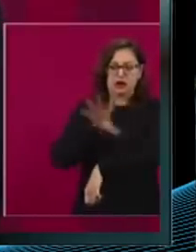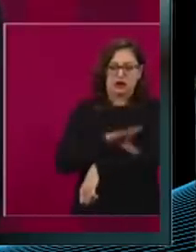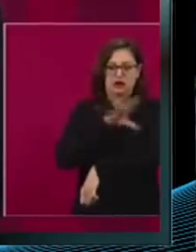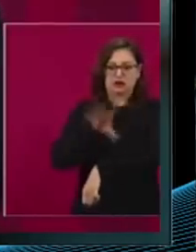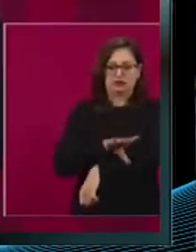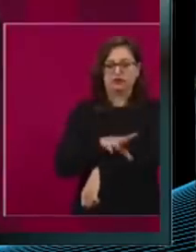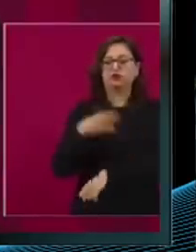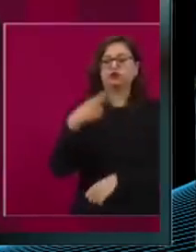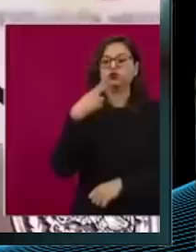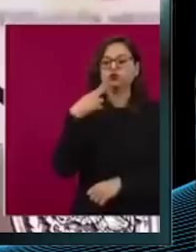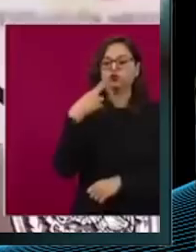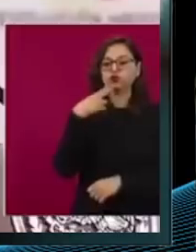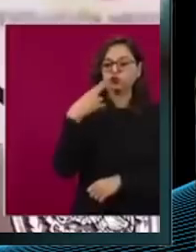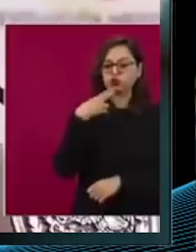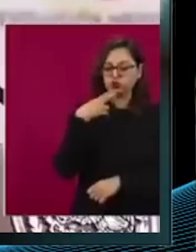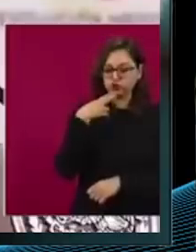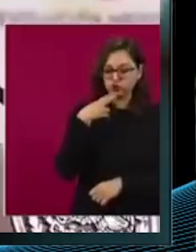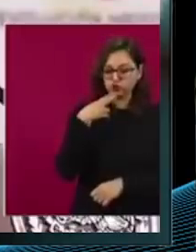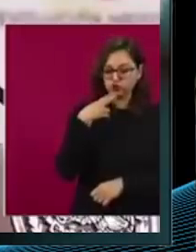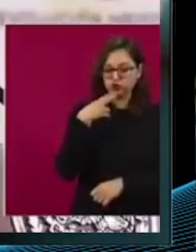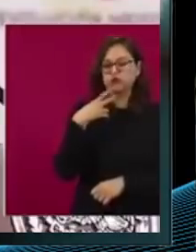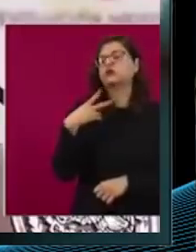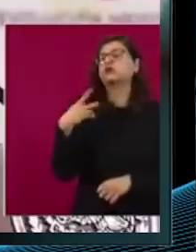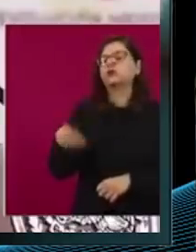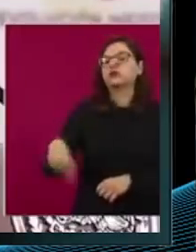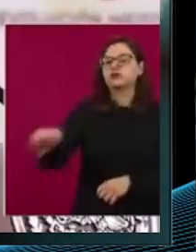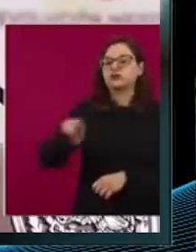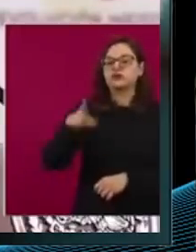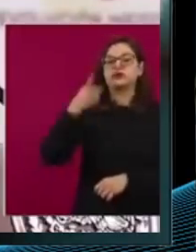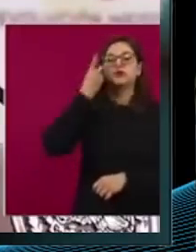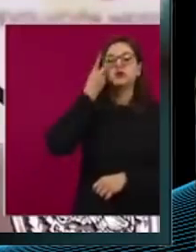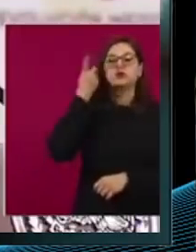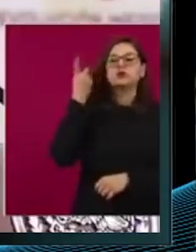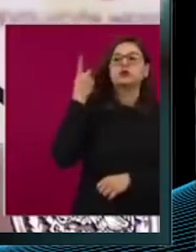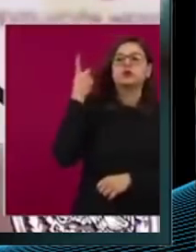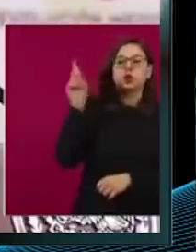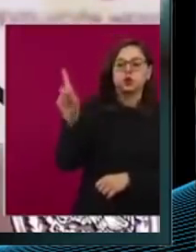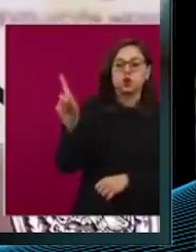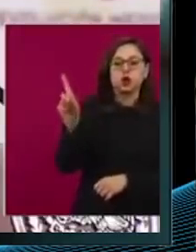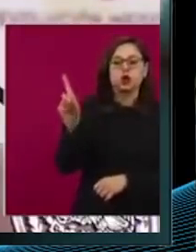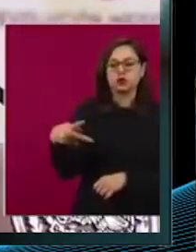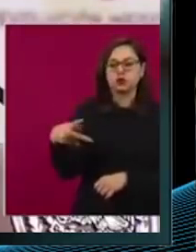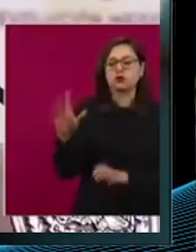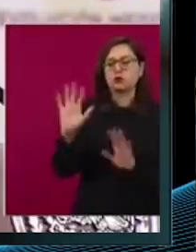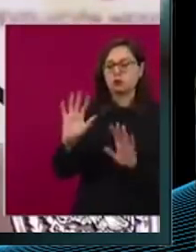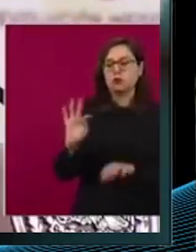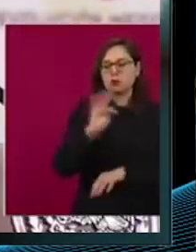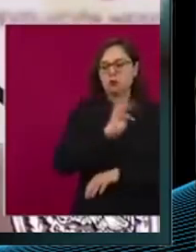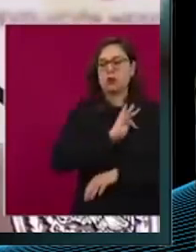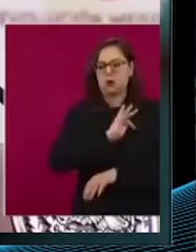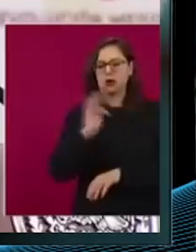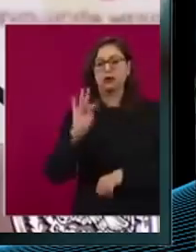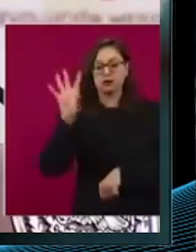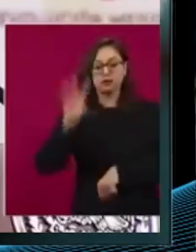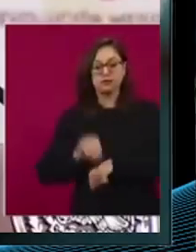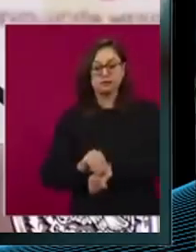por la empresa dueña de la termoeléctrica